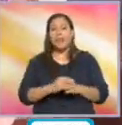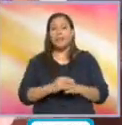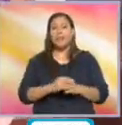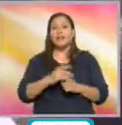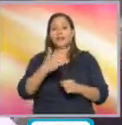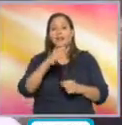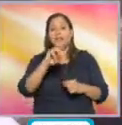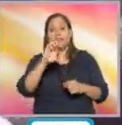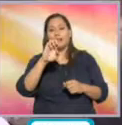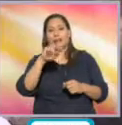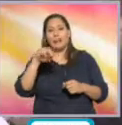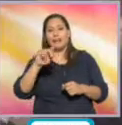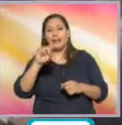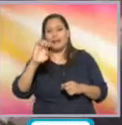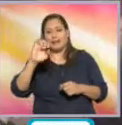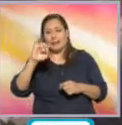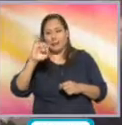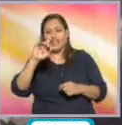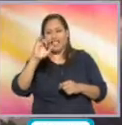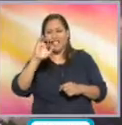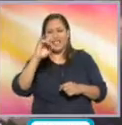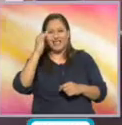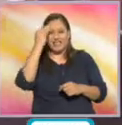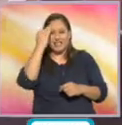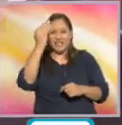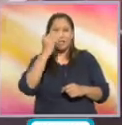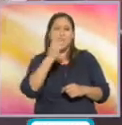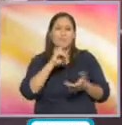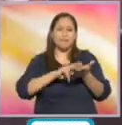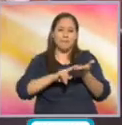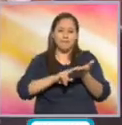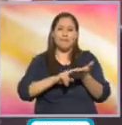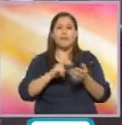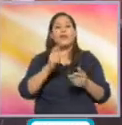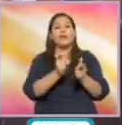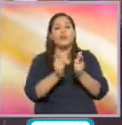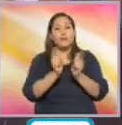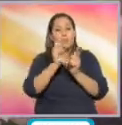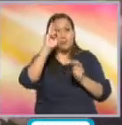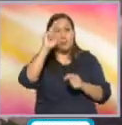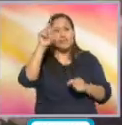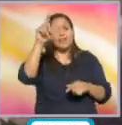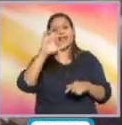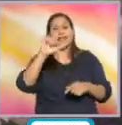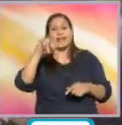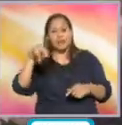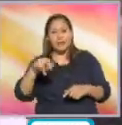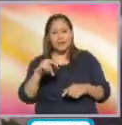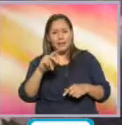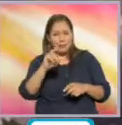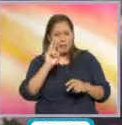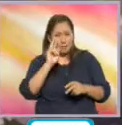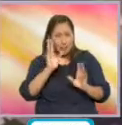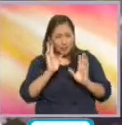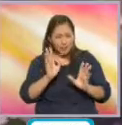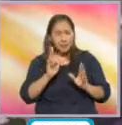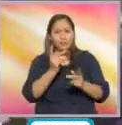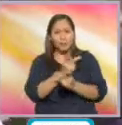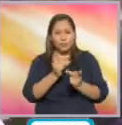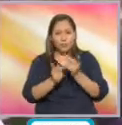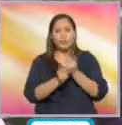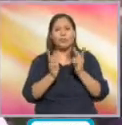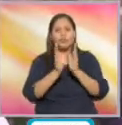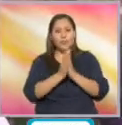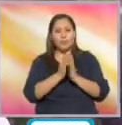Dream Team, le pusieron así. El Dream Team en Dream Team, Cannes. el equipo de ensueño en Cannes. Bueno, alguien vio, vamos a pedirle aquí a producción que nos